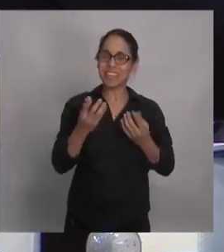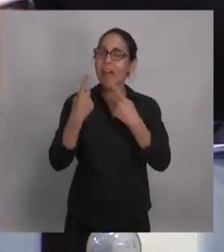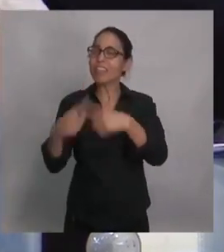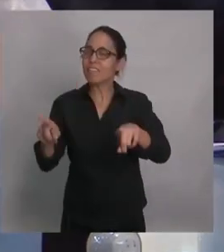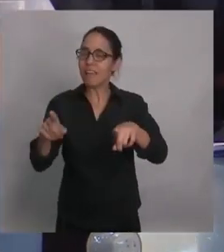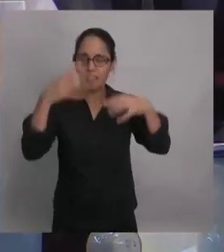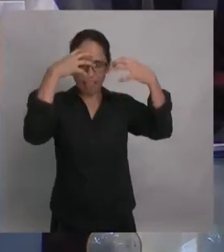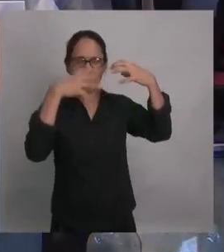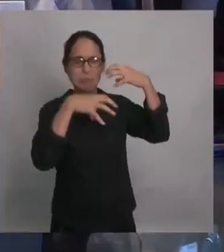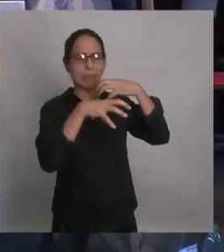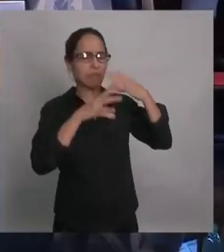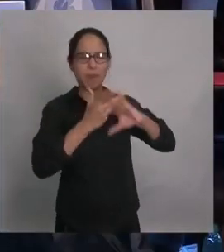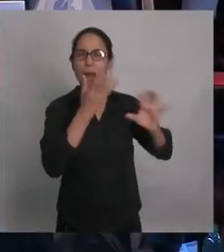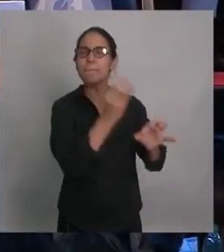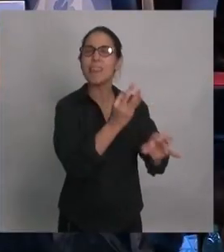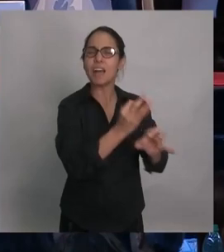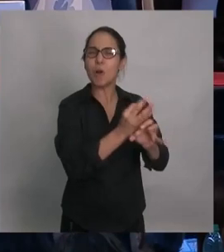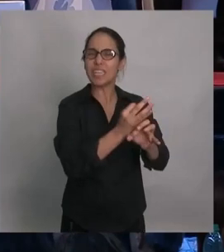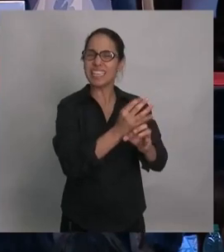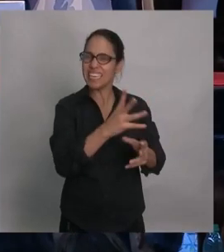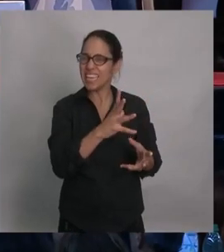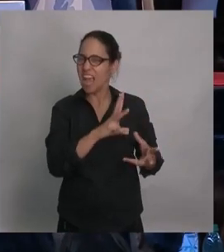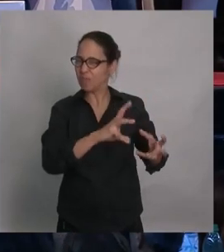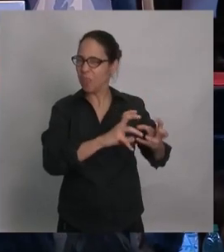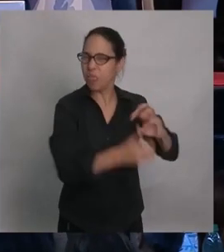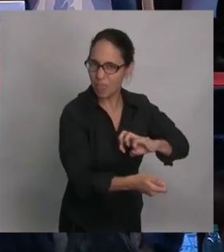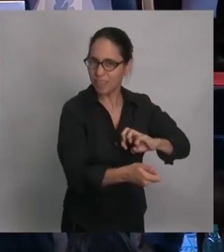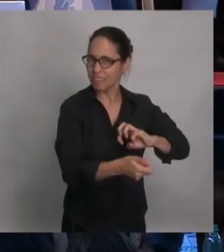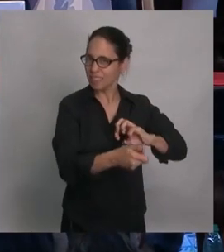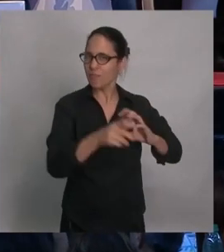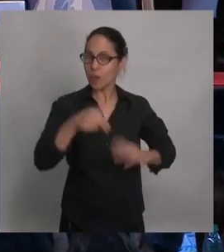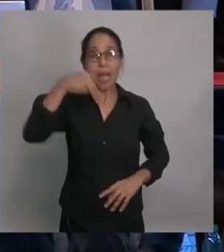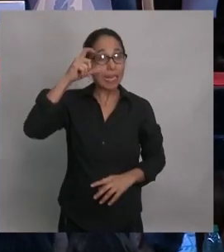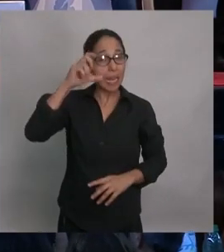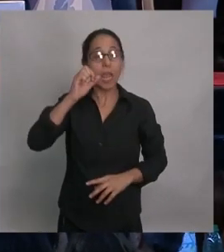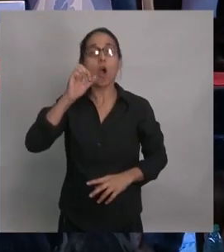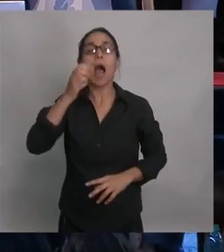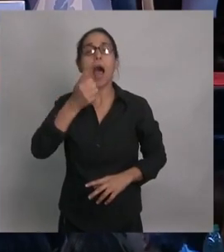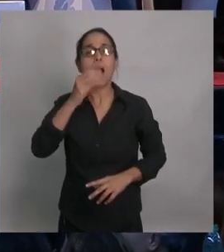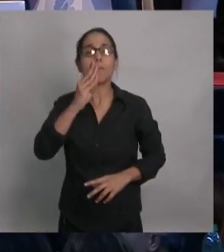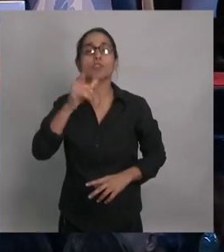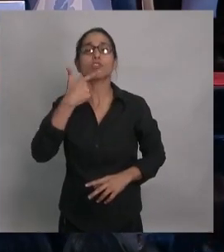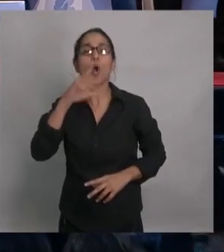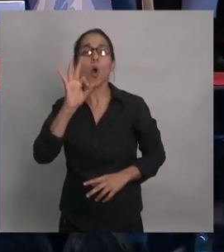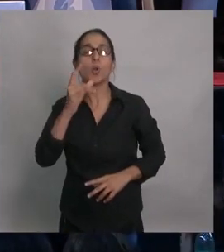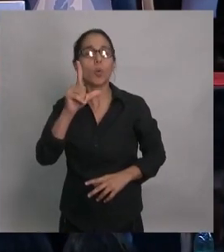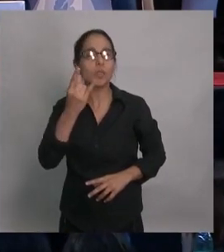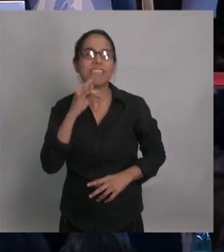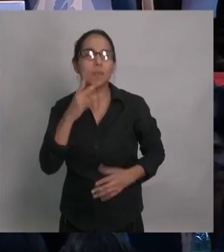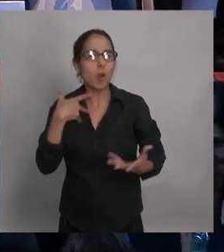la crueldad que plantea este neoabsolutismo. Pero